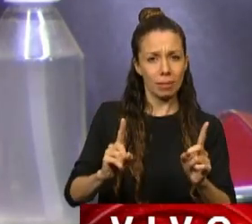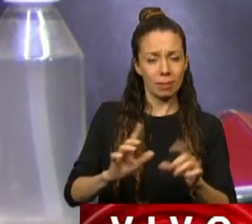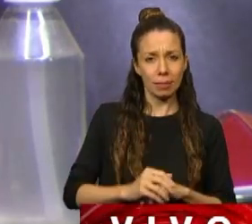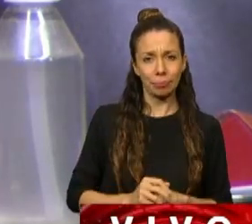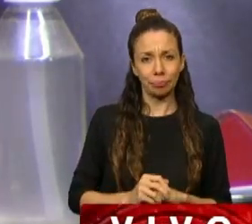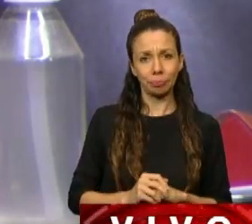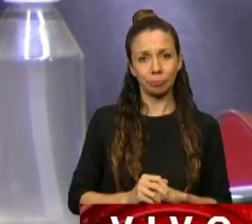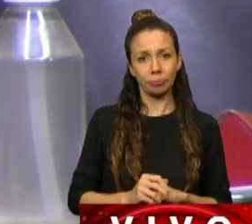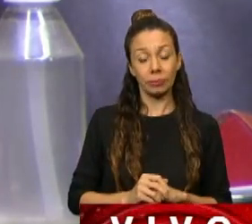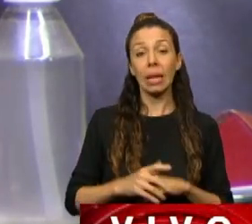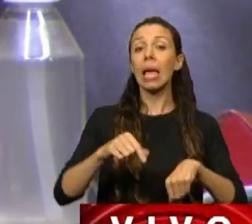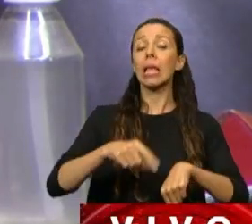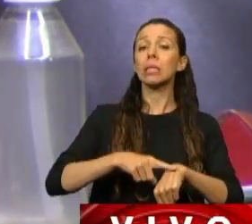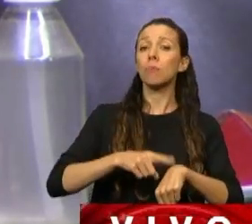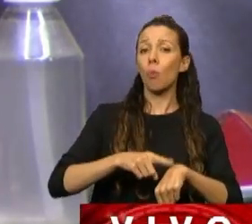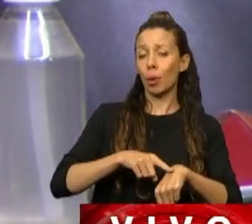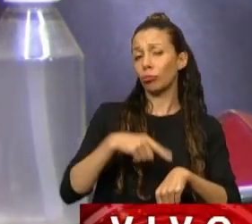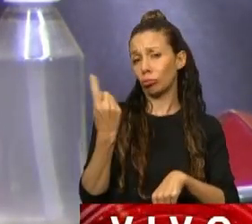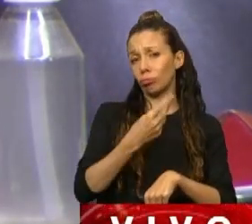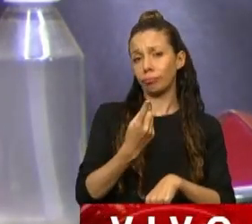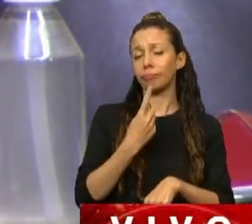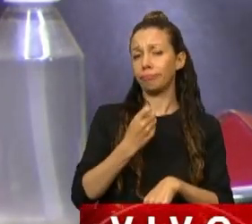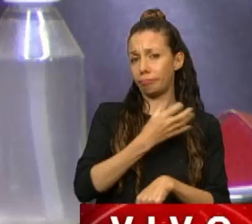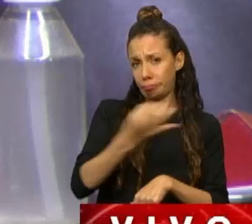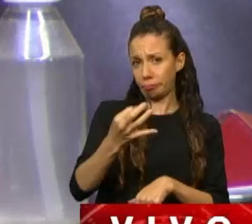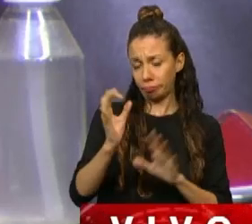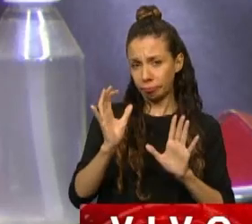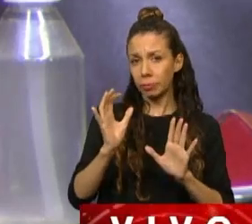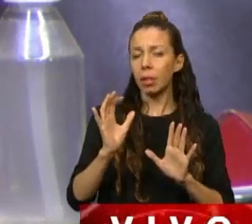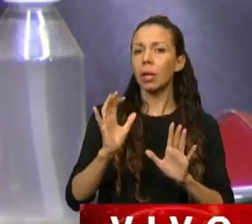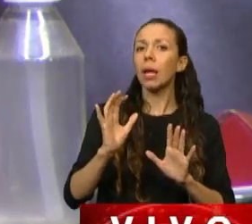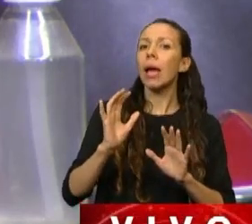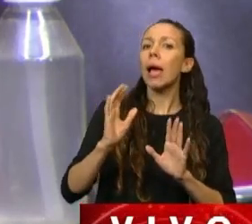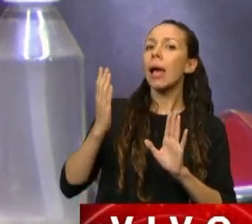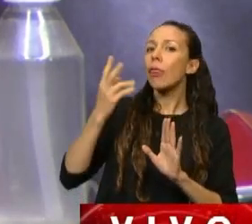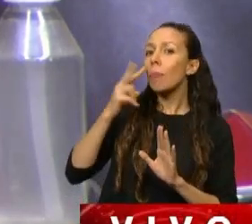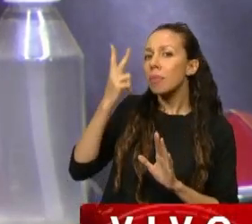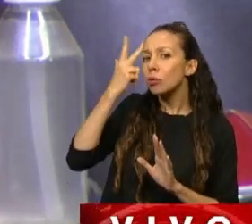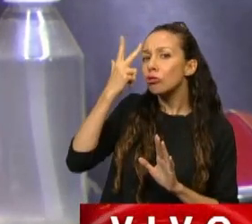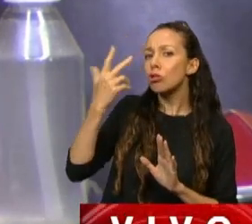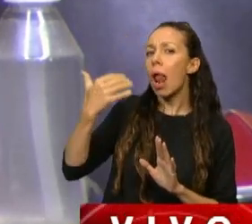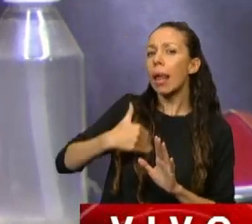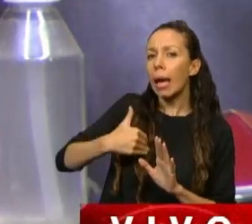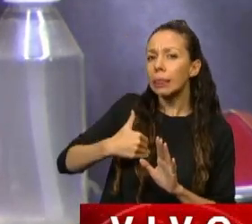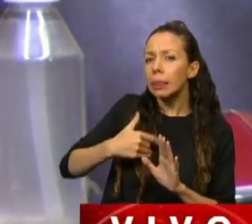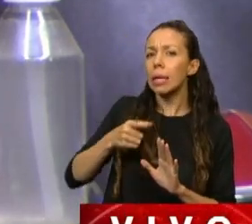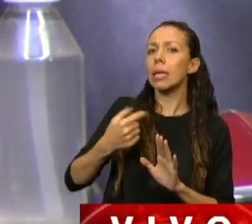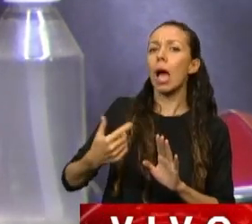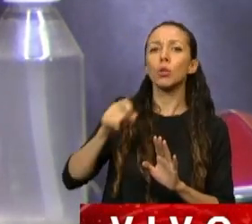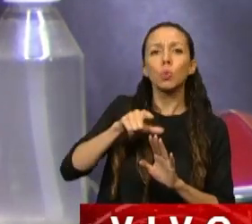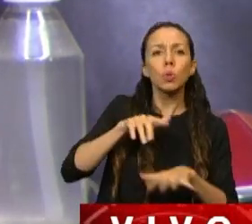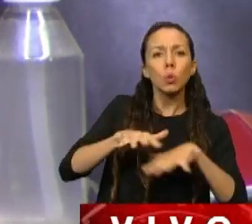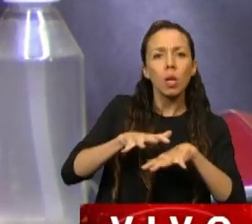la actualidad lo corrobora la argentina no estaba en condiciones de hacer frente al pago de semejante